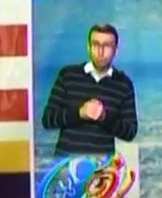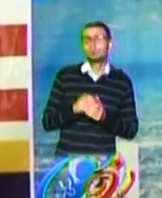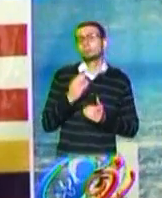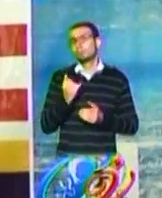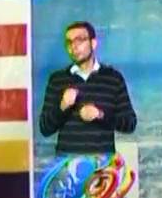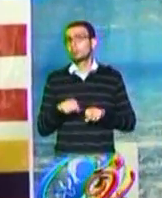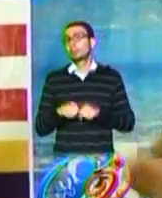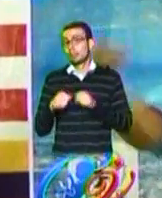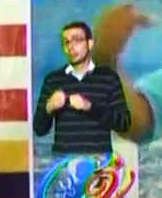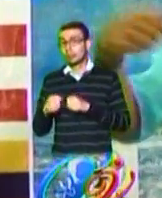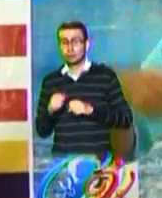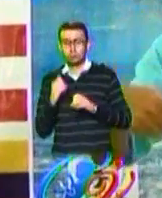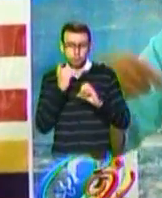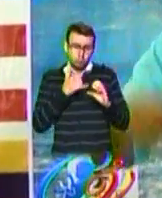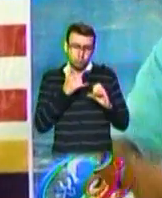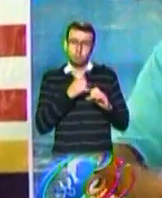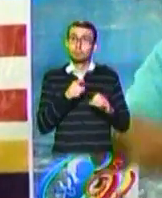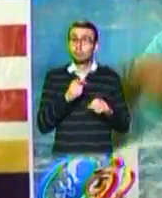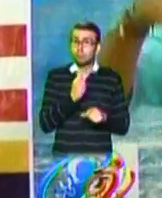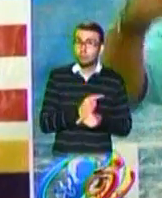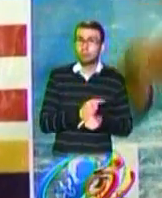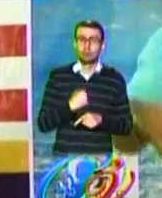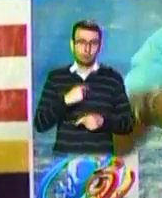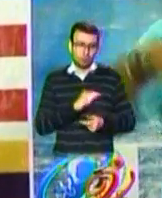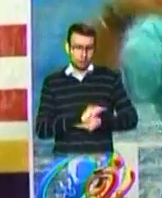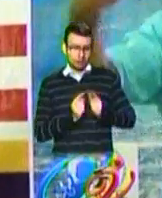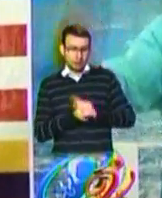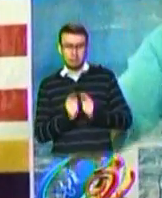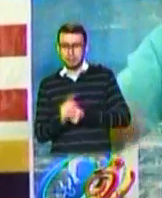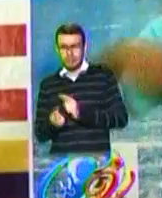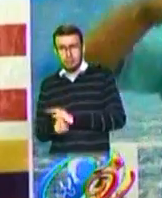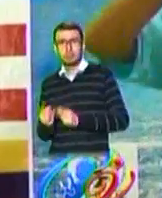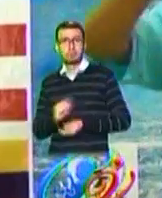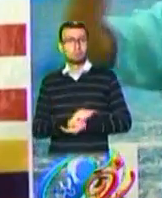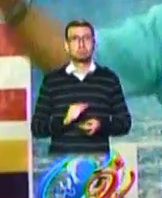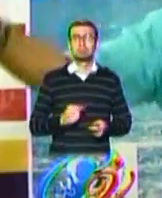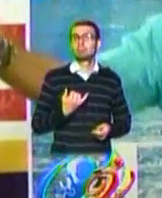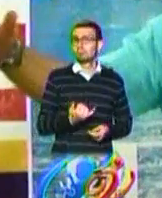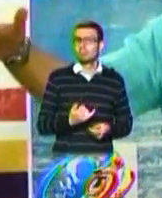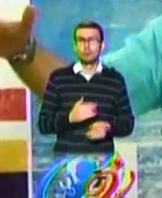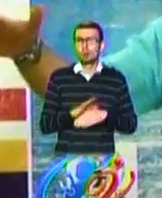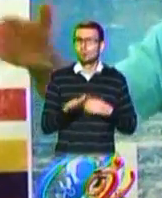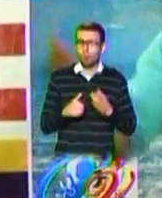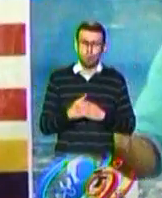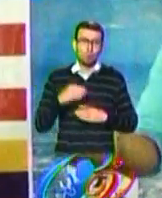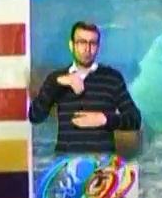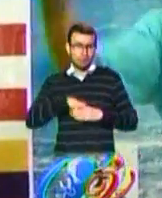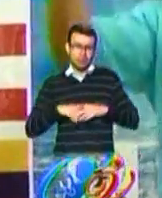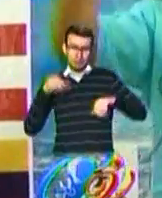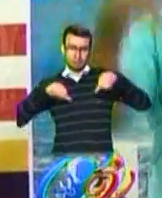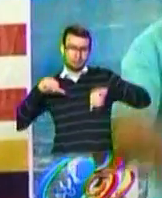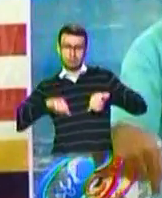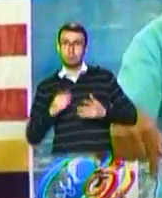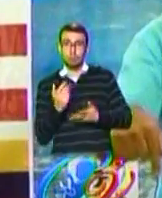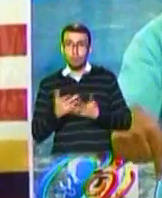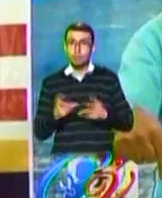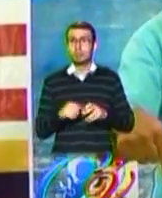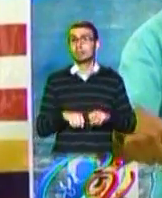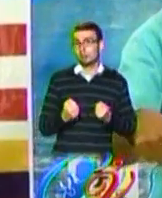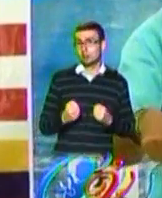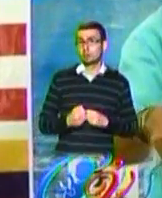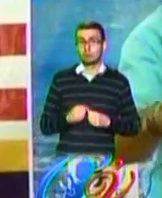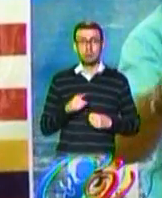membrana celular, estoy alterando la canquinasa, la isoleucina, la interferón y todo lo que nos gusta de bioquímica, y cuando la célula